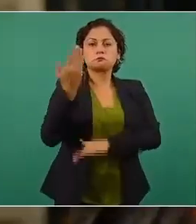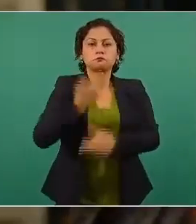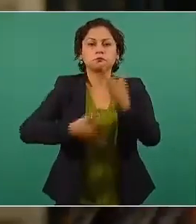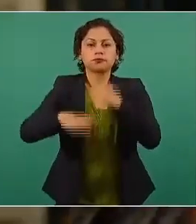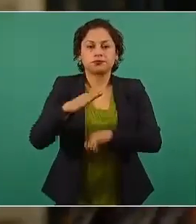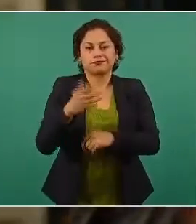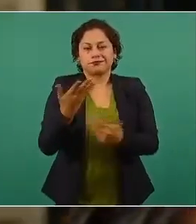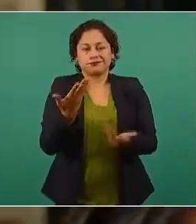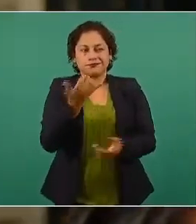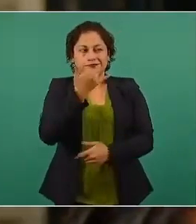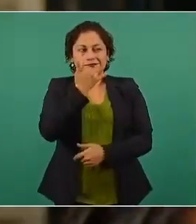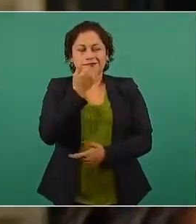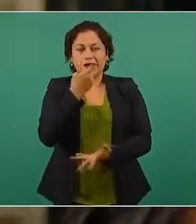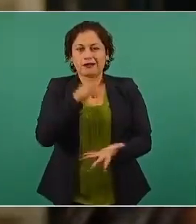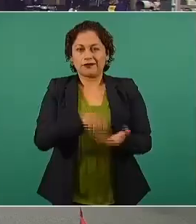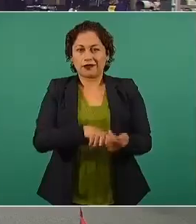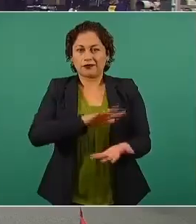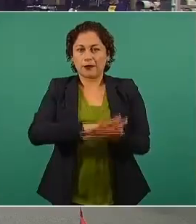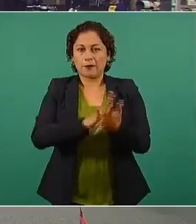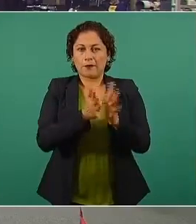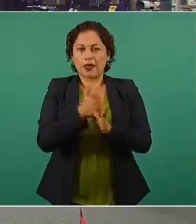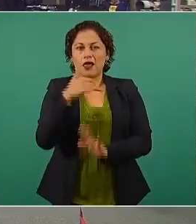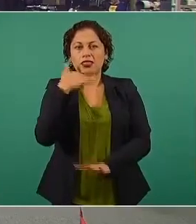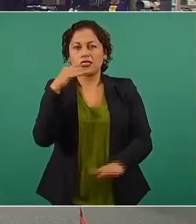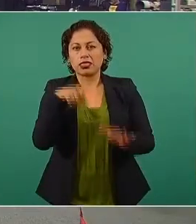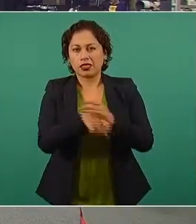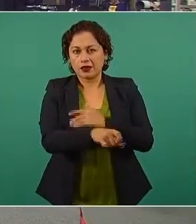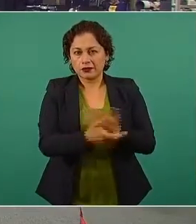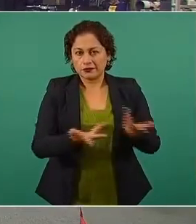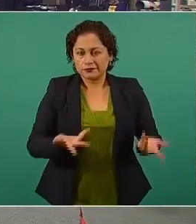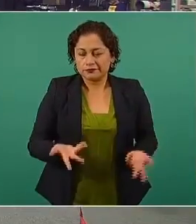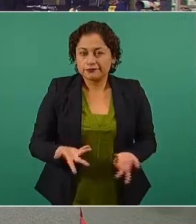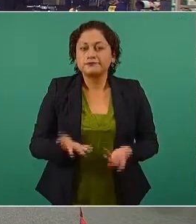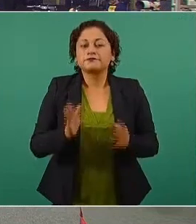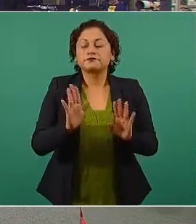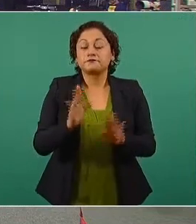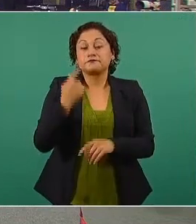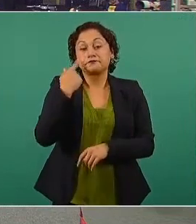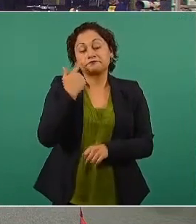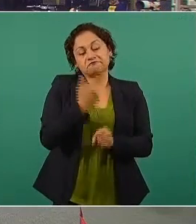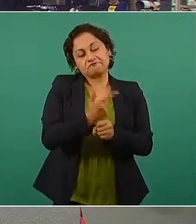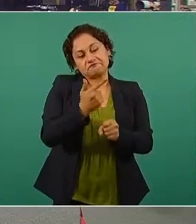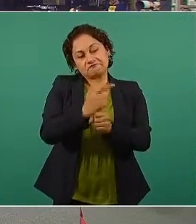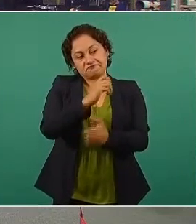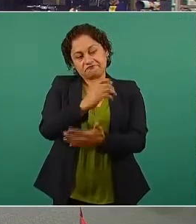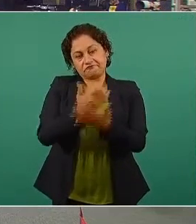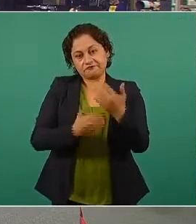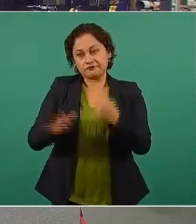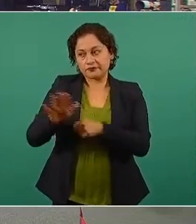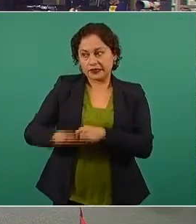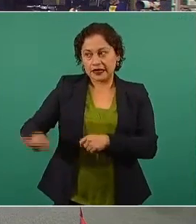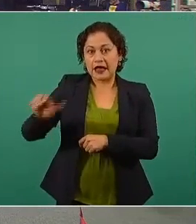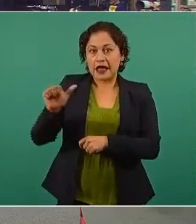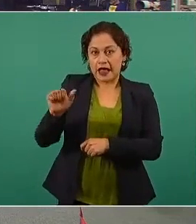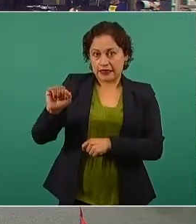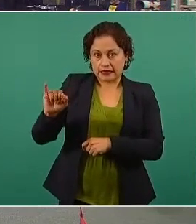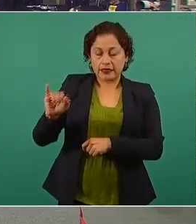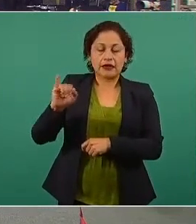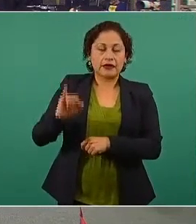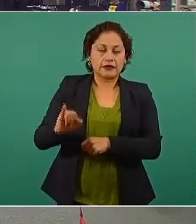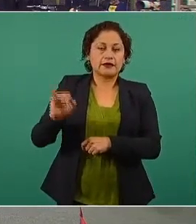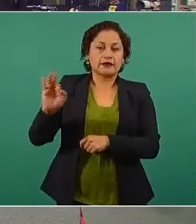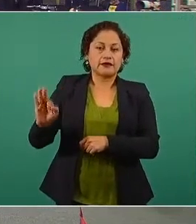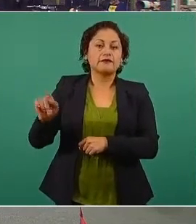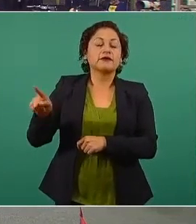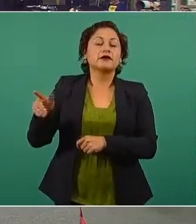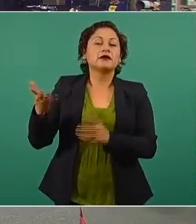obtienen ganancias mediante corrupción, presidente. Por estos contratos, no menos que sospechosos, la Unidad de Inteligencia Financiera tiene abiertos 3 expedientes